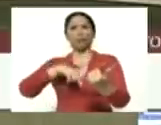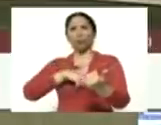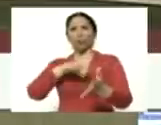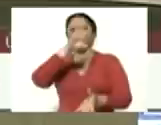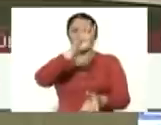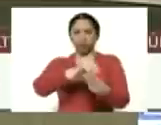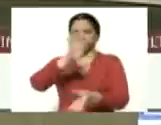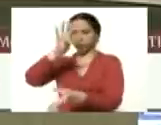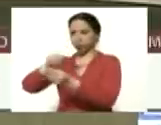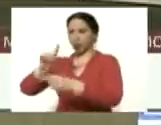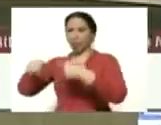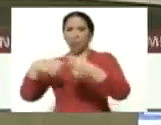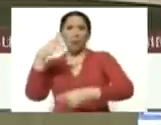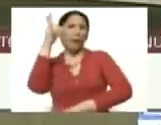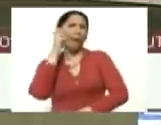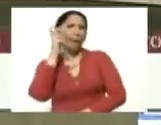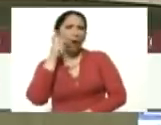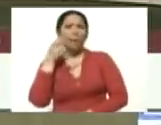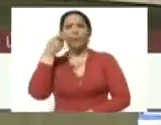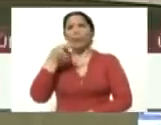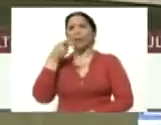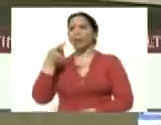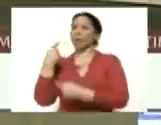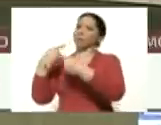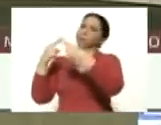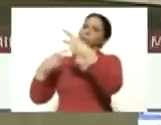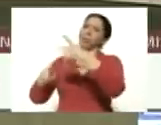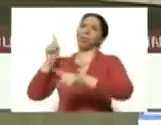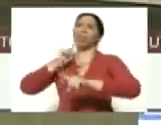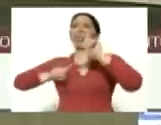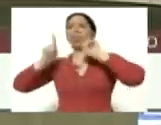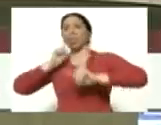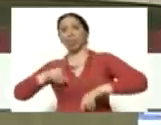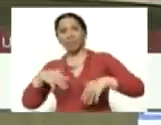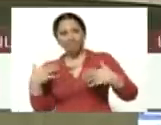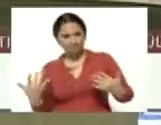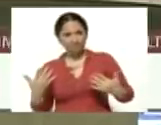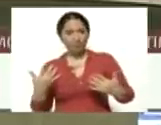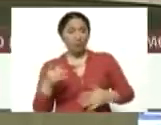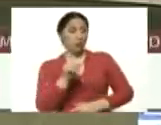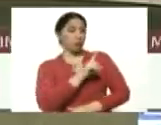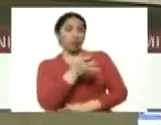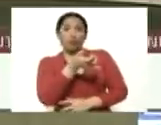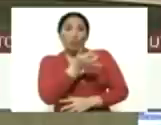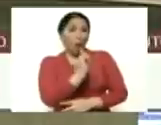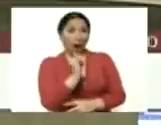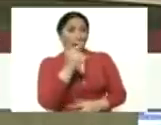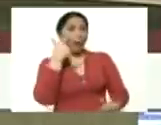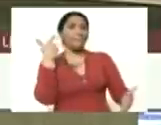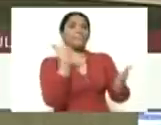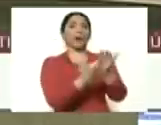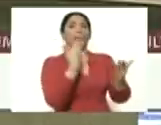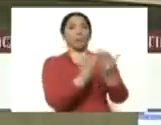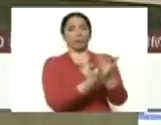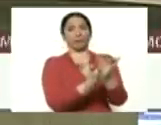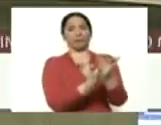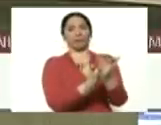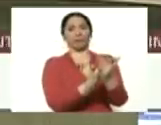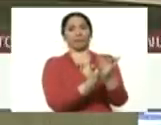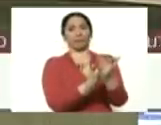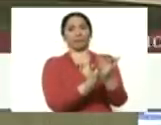conclusión, después de haber escuchado a unos políticos decir cosas, mentir, etc. No existen signos